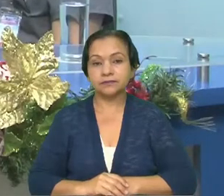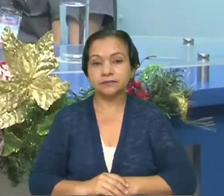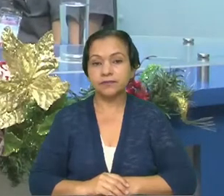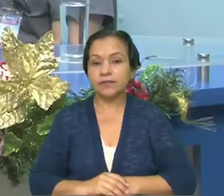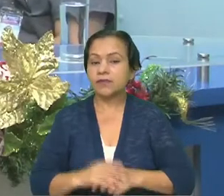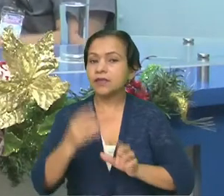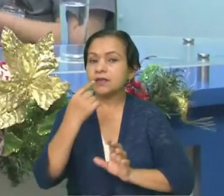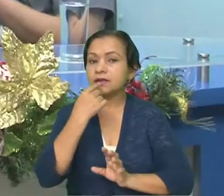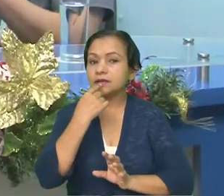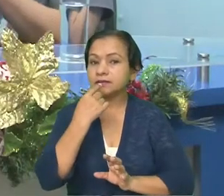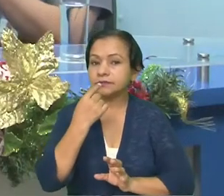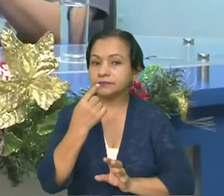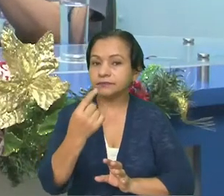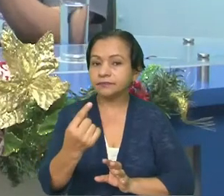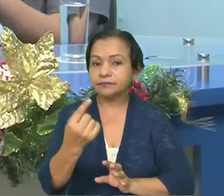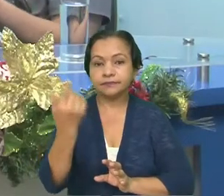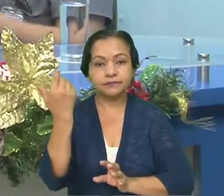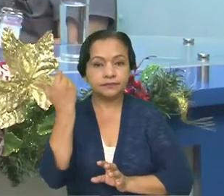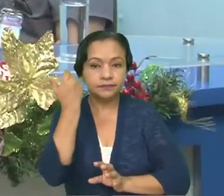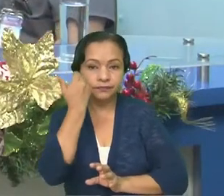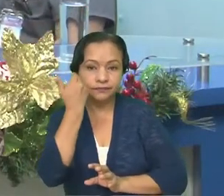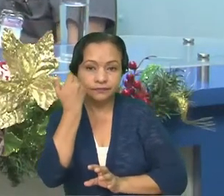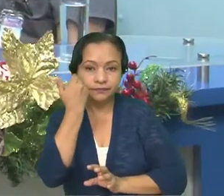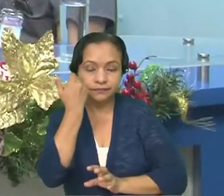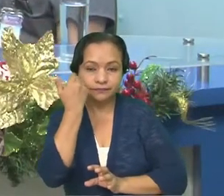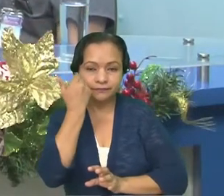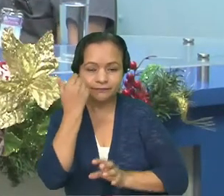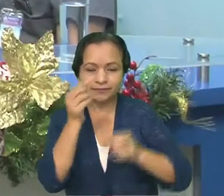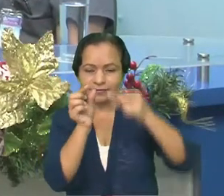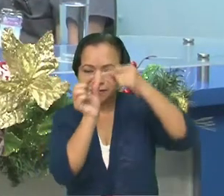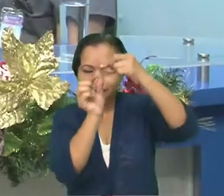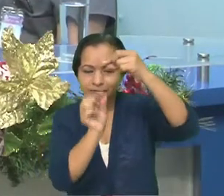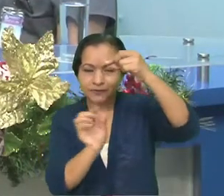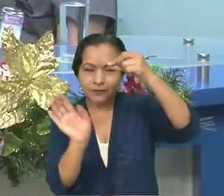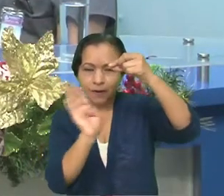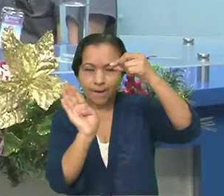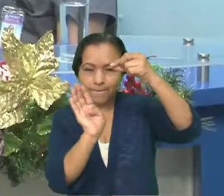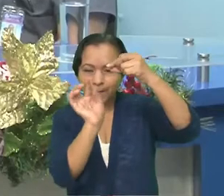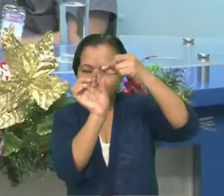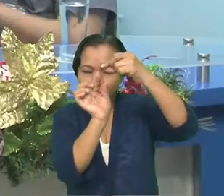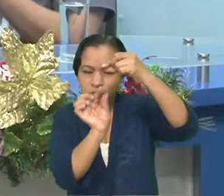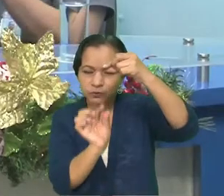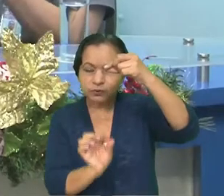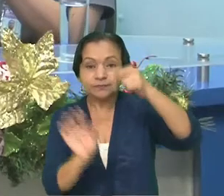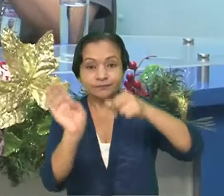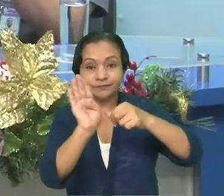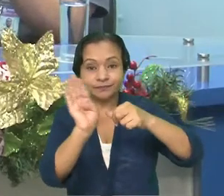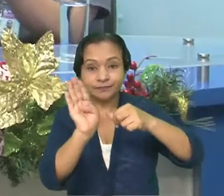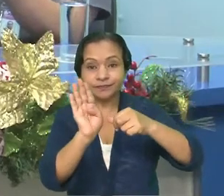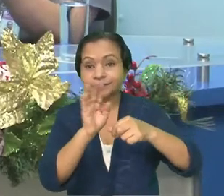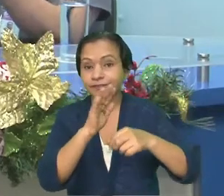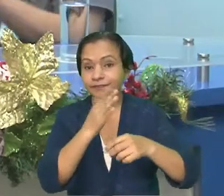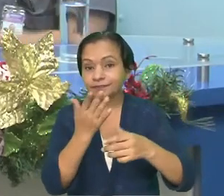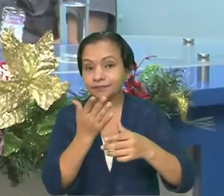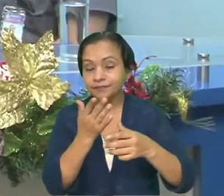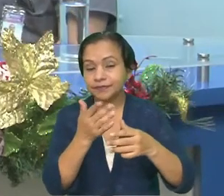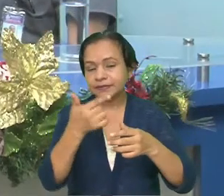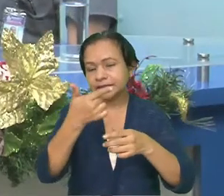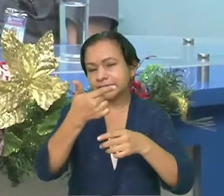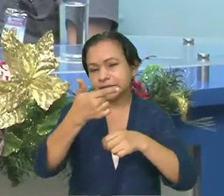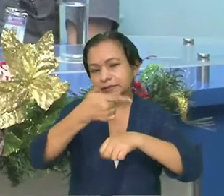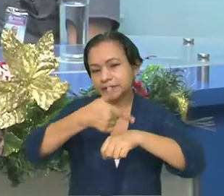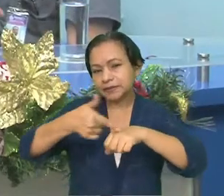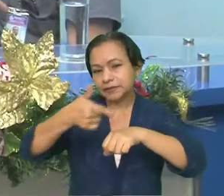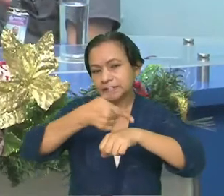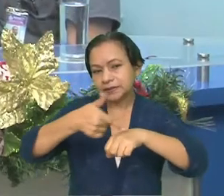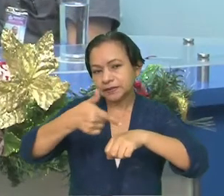Nosotros decimos enfermedades de sustancia blanca, ¿verdad? Porque y enfermedades de sustancia gris. Es